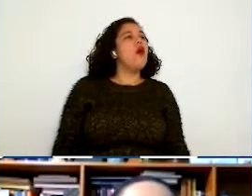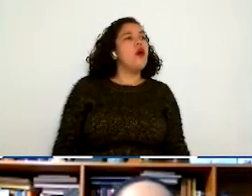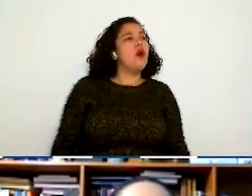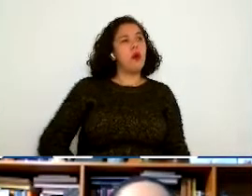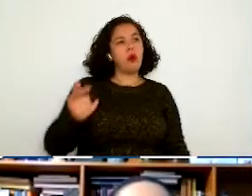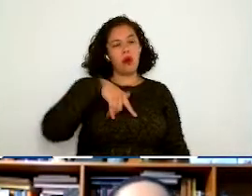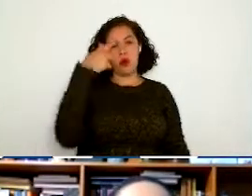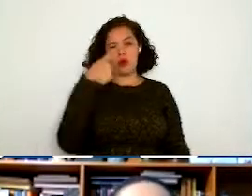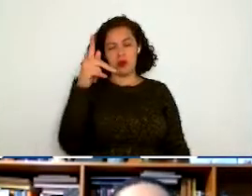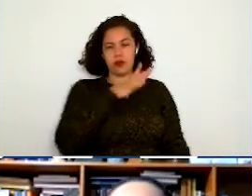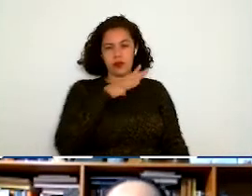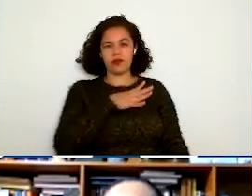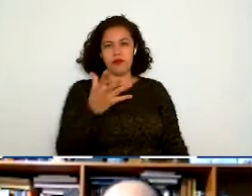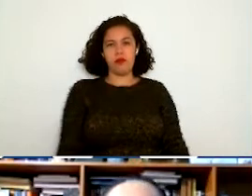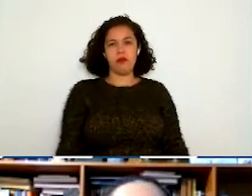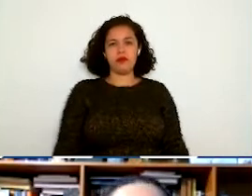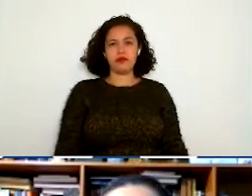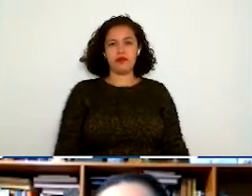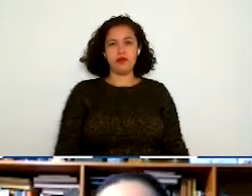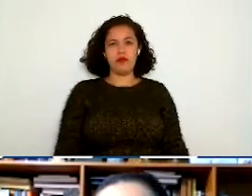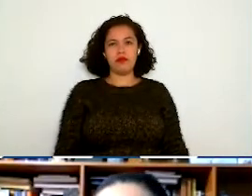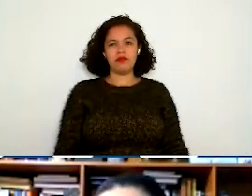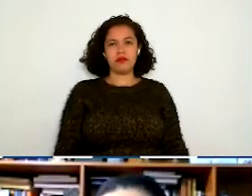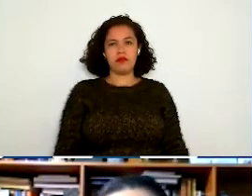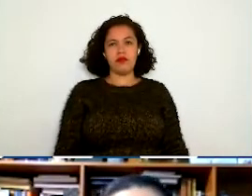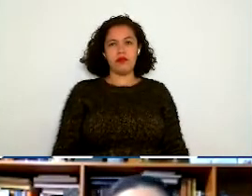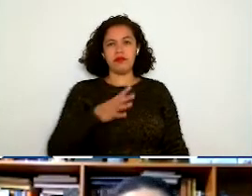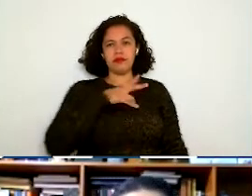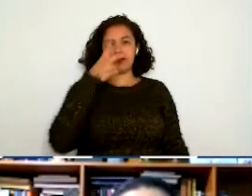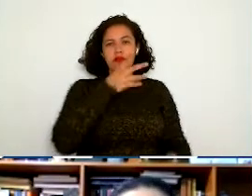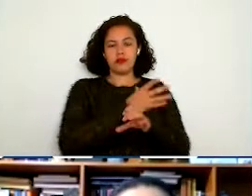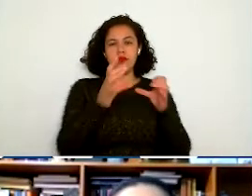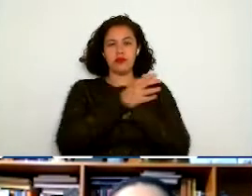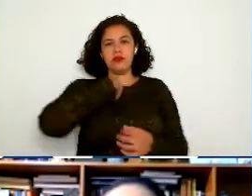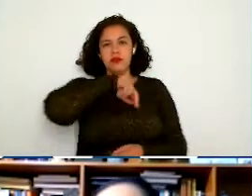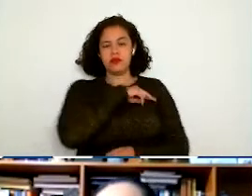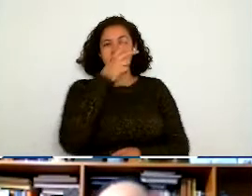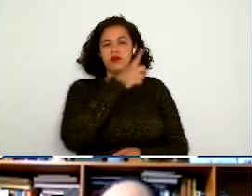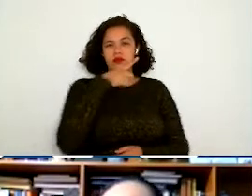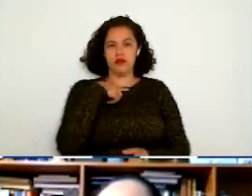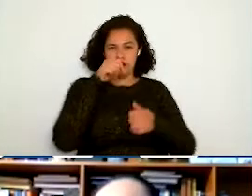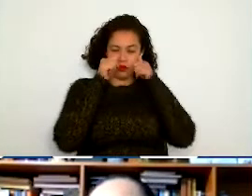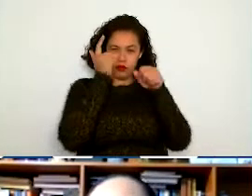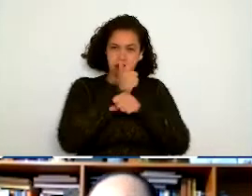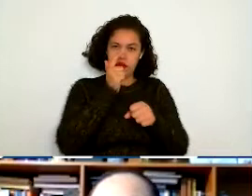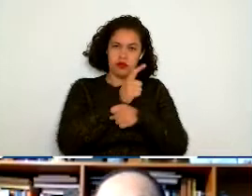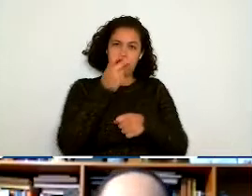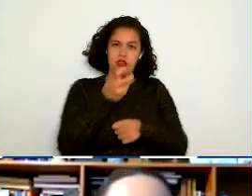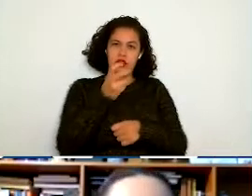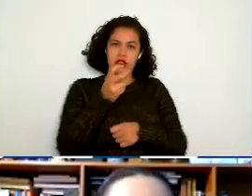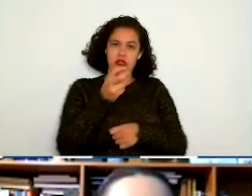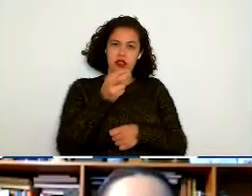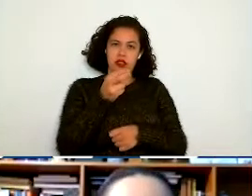personalmente, hay 2 elementos que tenemos que siempre distinguir, ¿no? Y que es el análisis que hacemos de todas estas